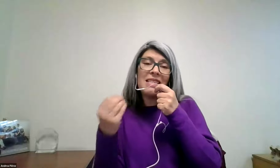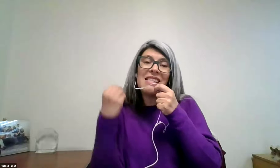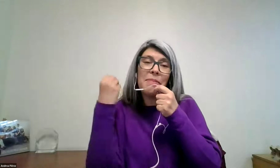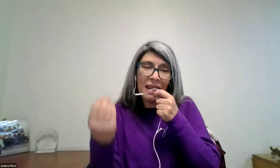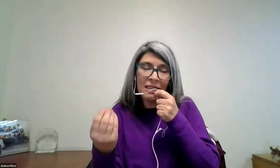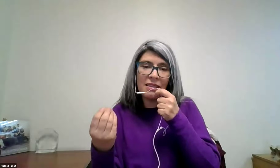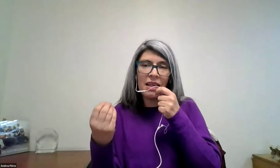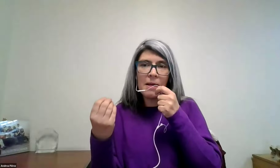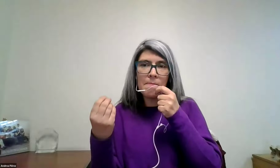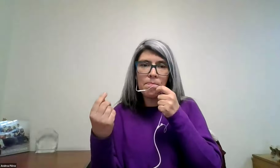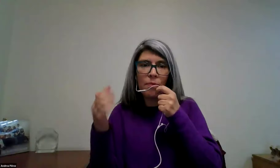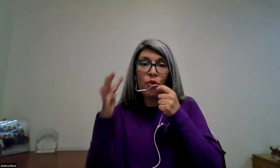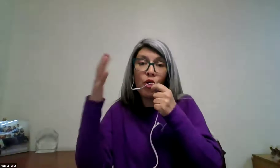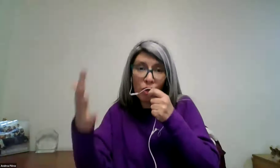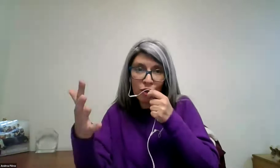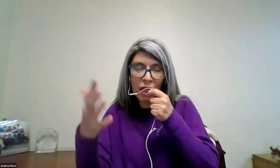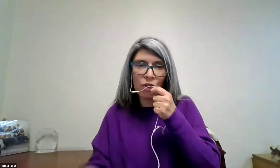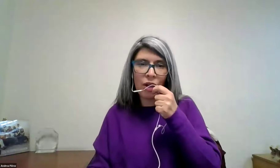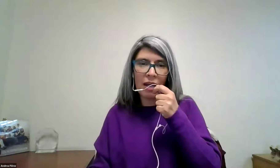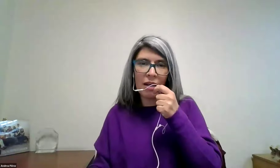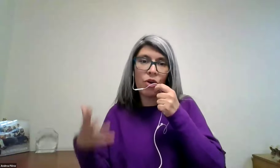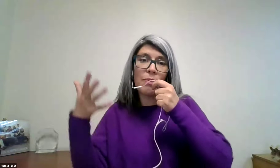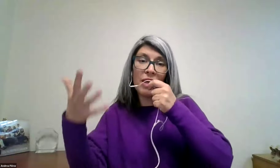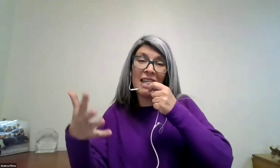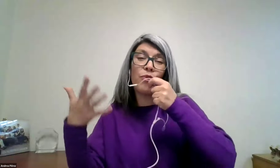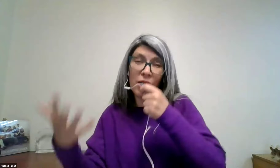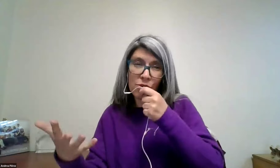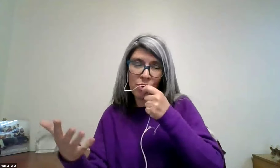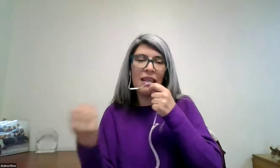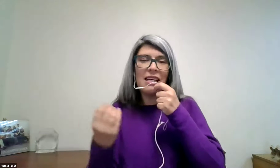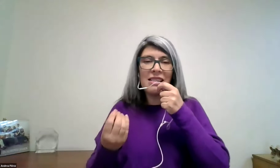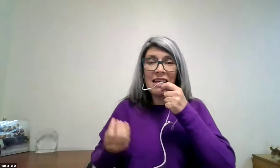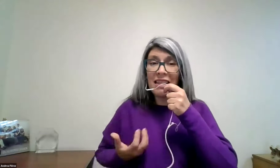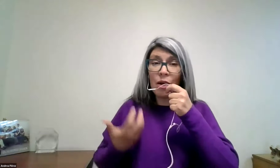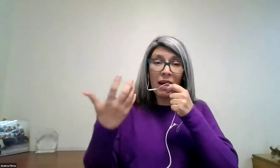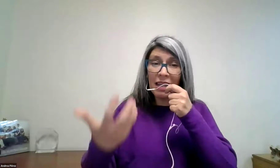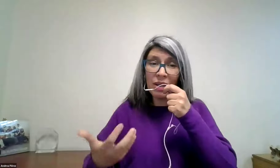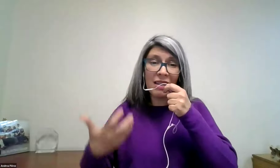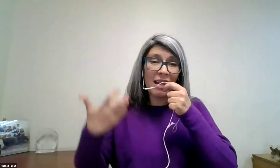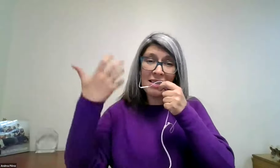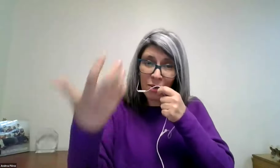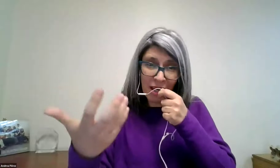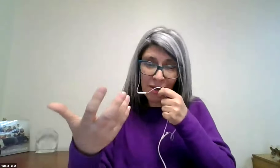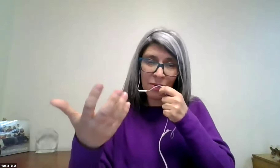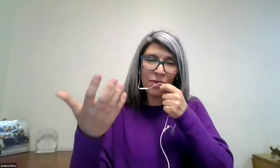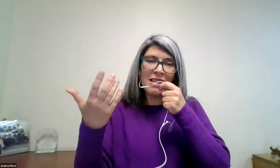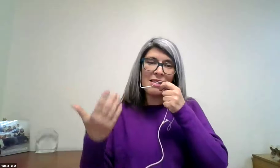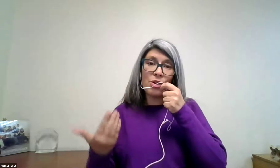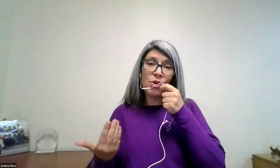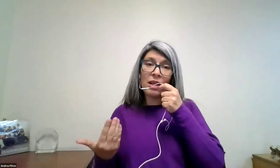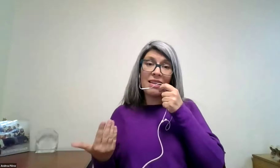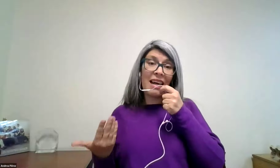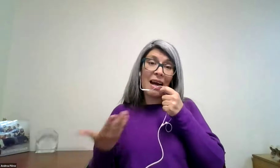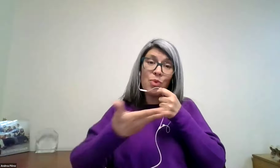de los principales focos, ¿no es cierto?, en los que poner esfuerzo. Si el lenguaje no está desarrollado,